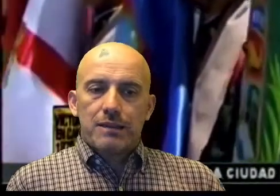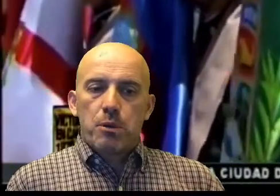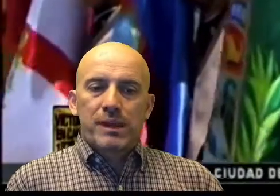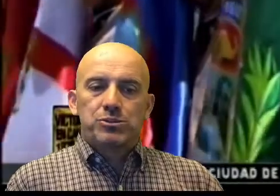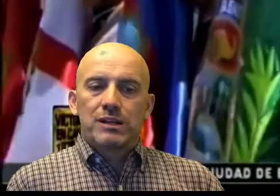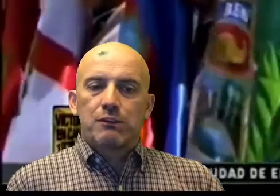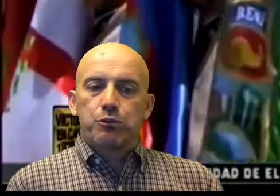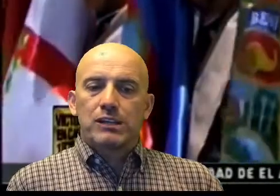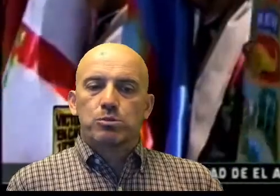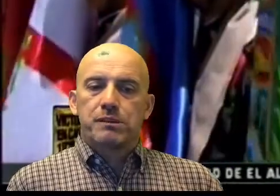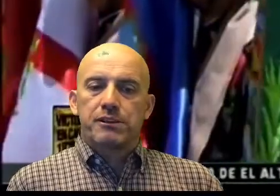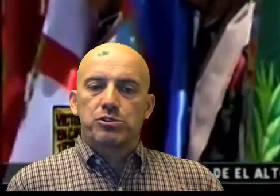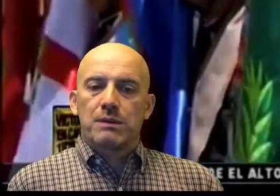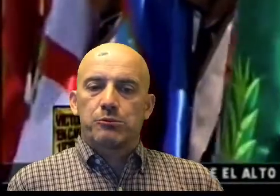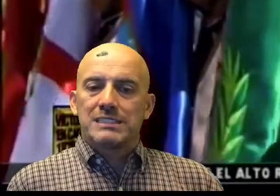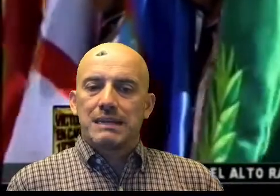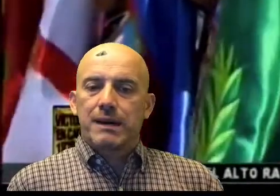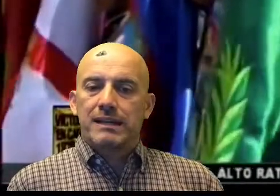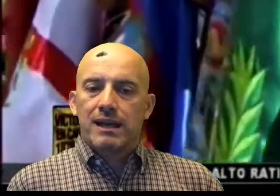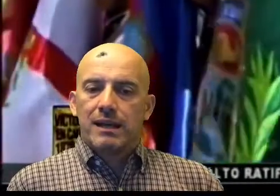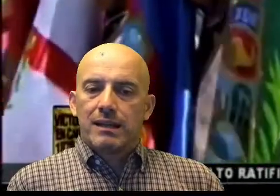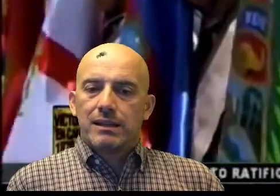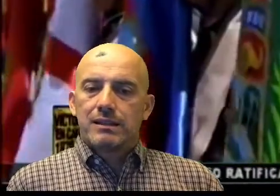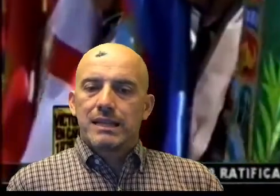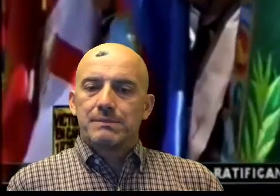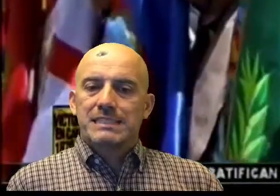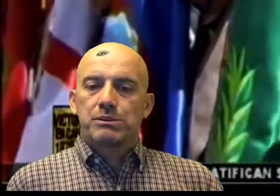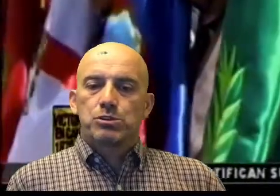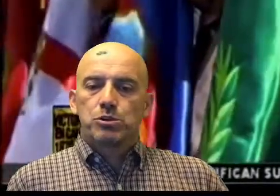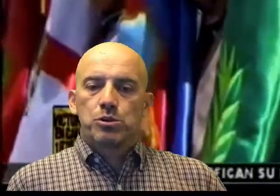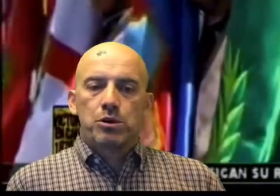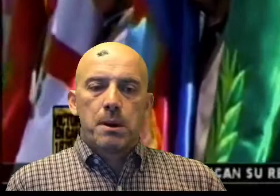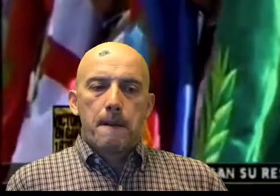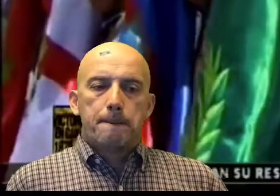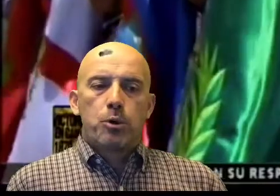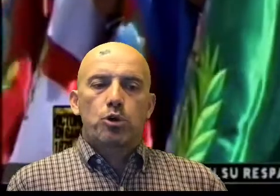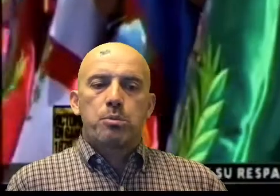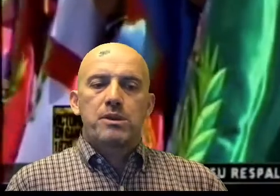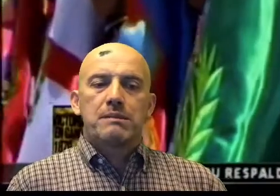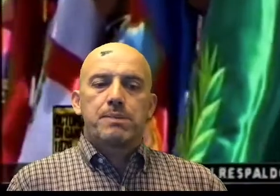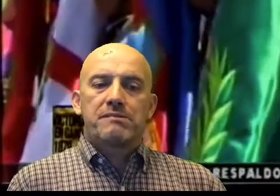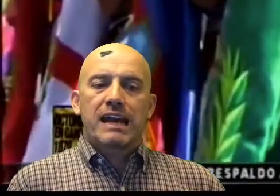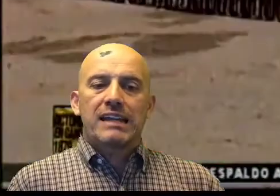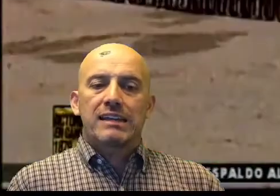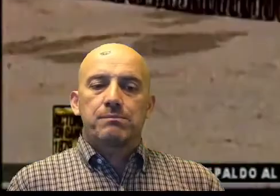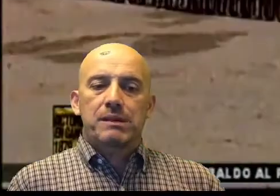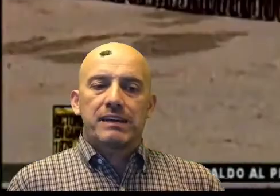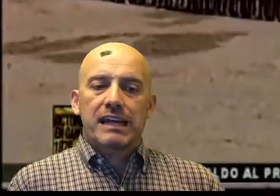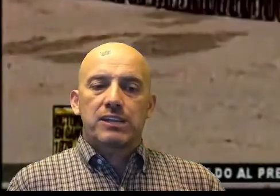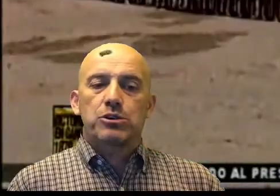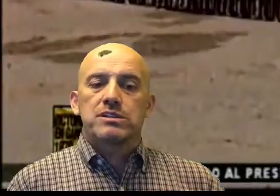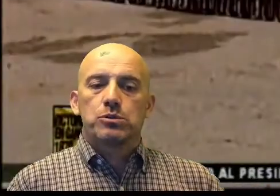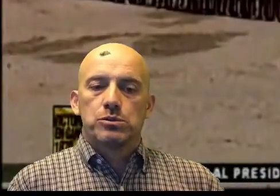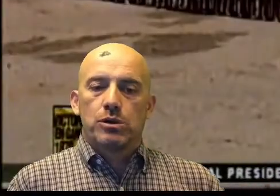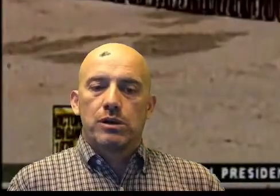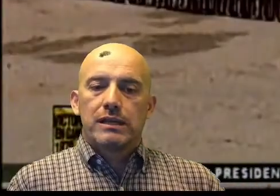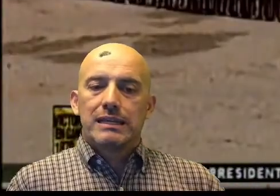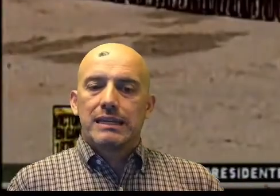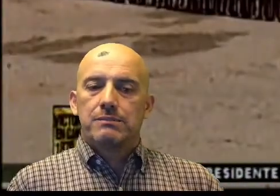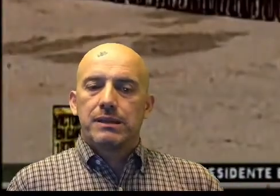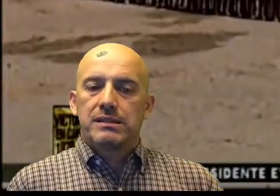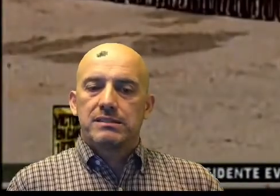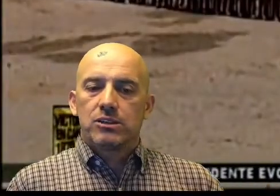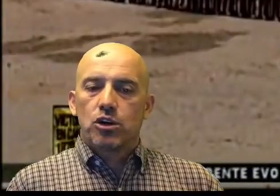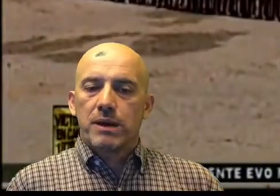desde el momento en que fuera su perfecto de la provincia paria del departamento de oruro poco después del premio cantidad primer candidato del segundo